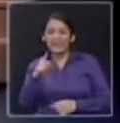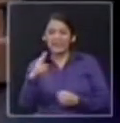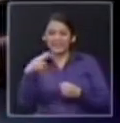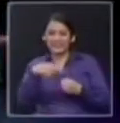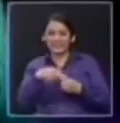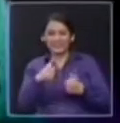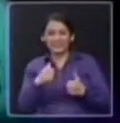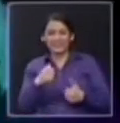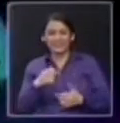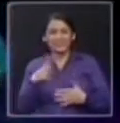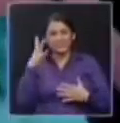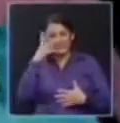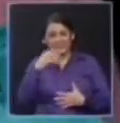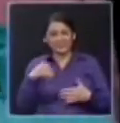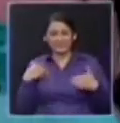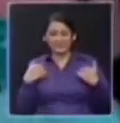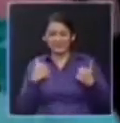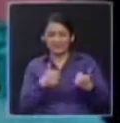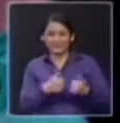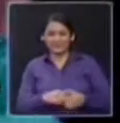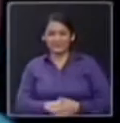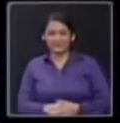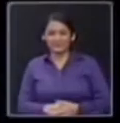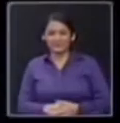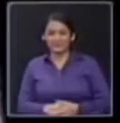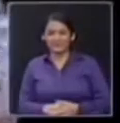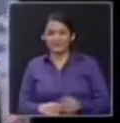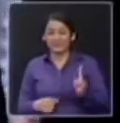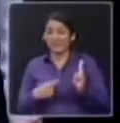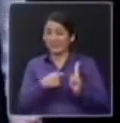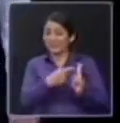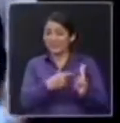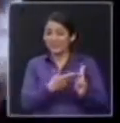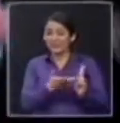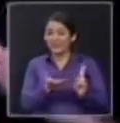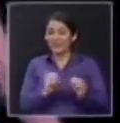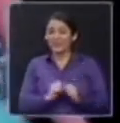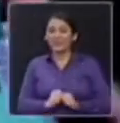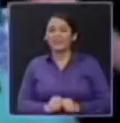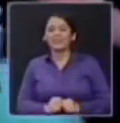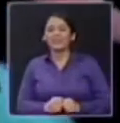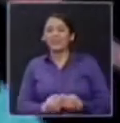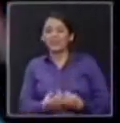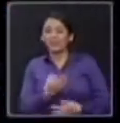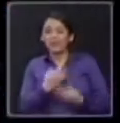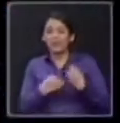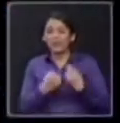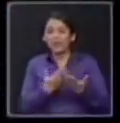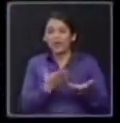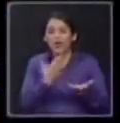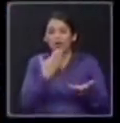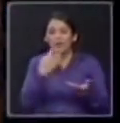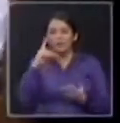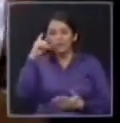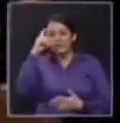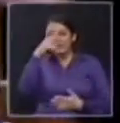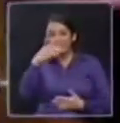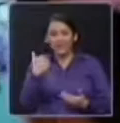y Shani Nadán, quienes protagonizan a Henry y a Cenicienta, nos cuentan sus retos dentro de la obra.